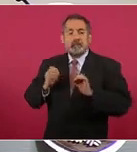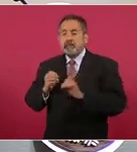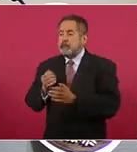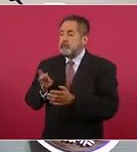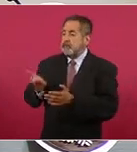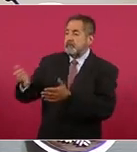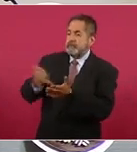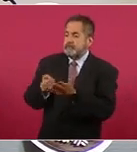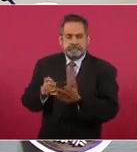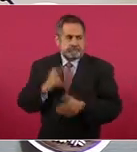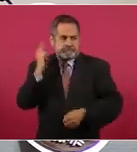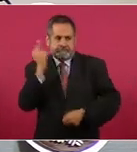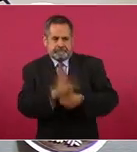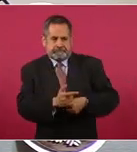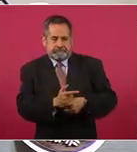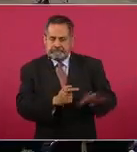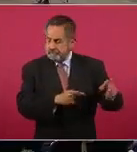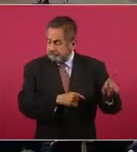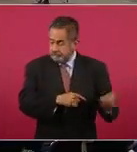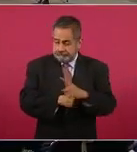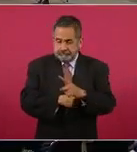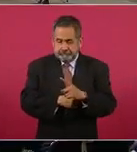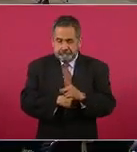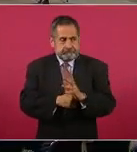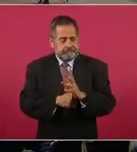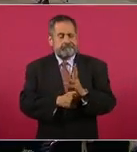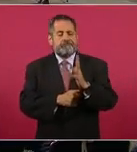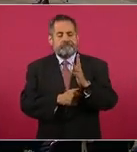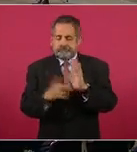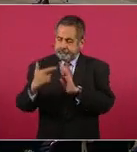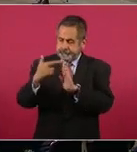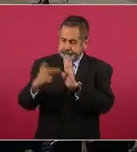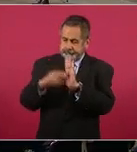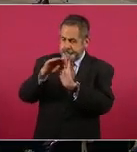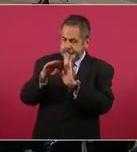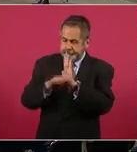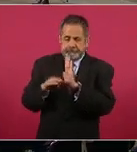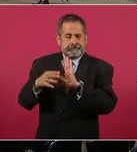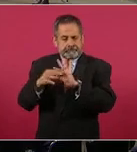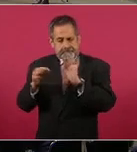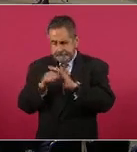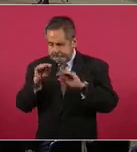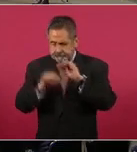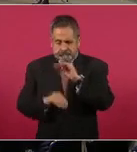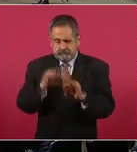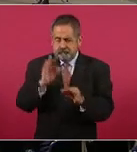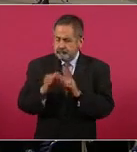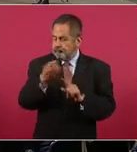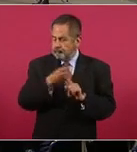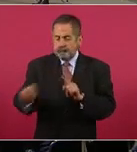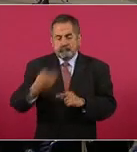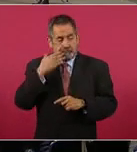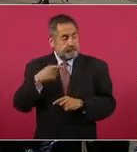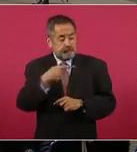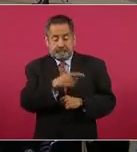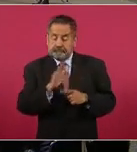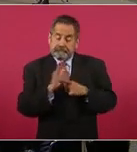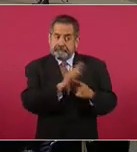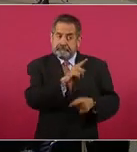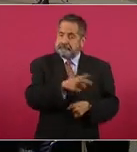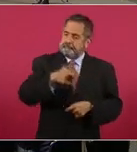a mejorar también las normas fiscales e ir tapando huecos. La siguiente, por